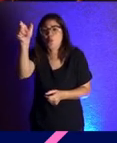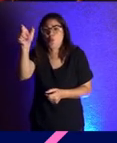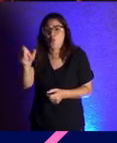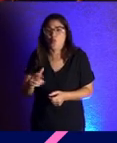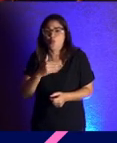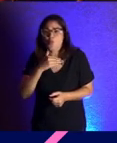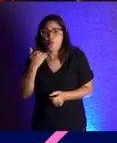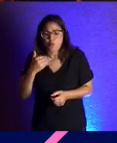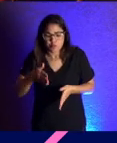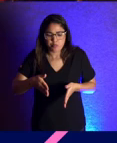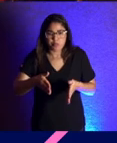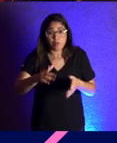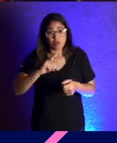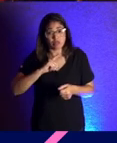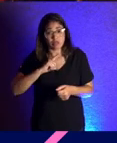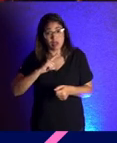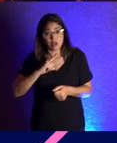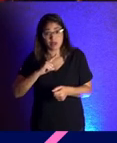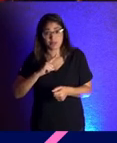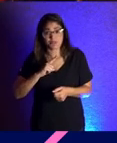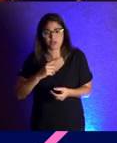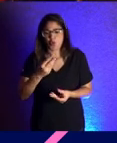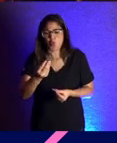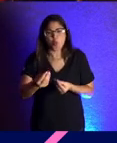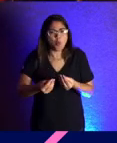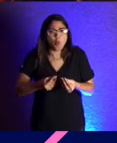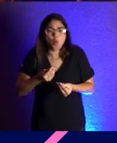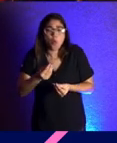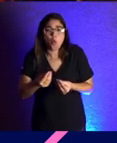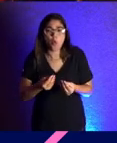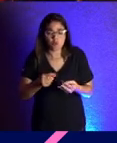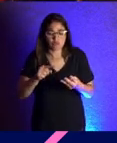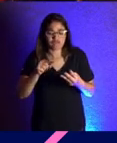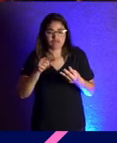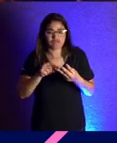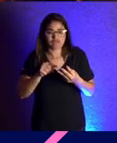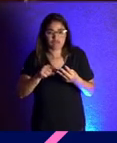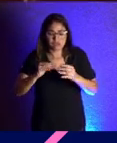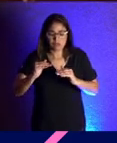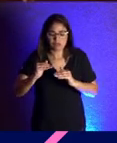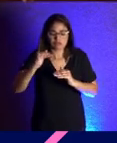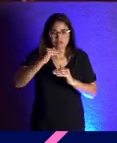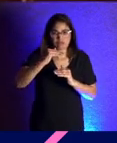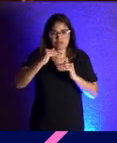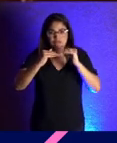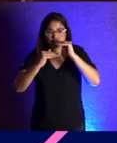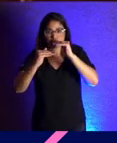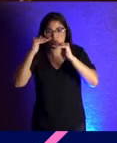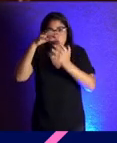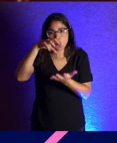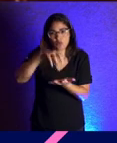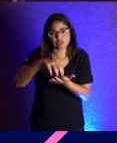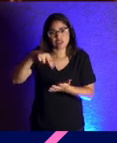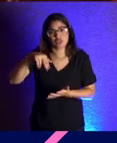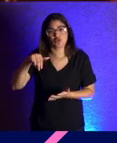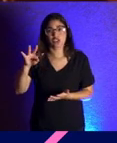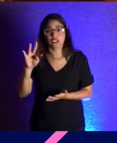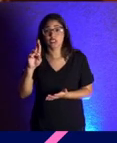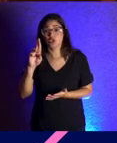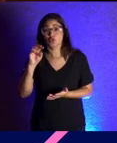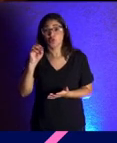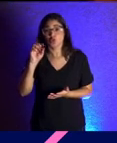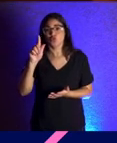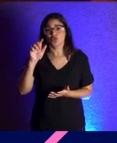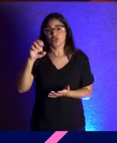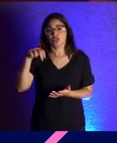poco como funciona el proceso de la capa de la concentración de nitrógeno. Gracias, Jorge.